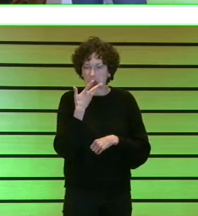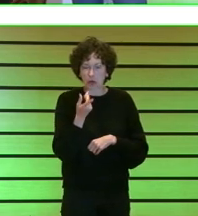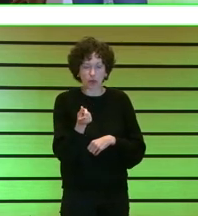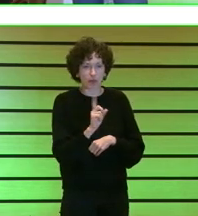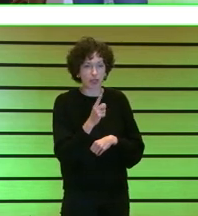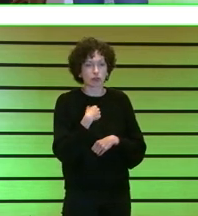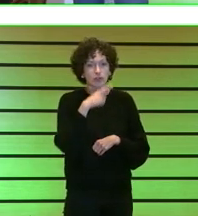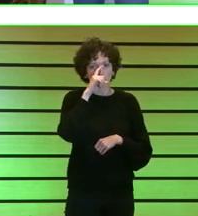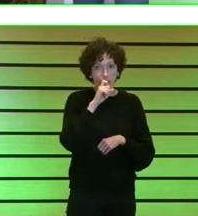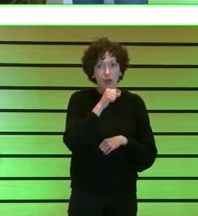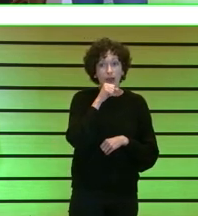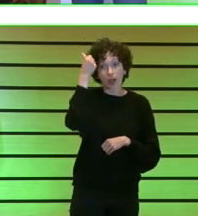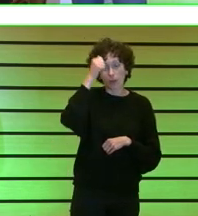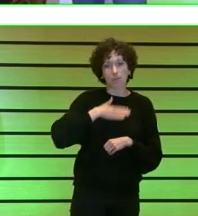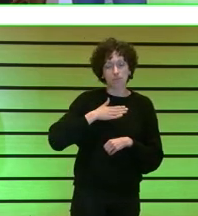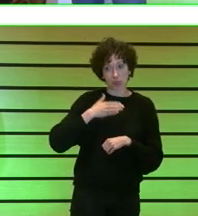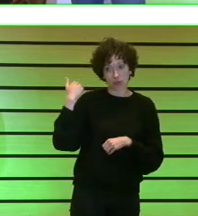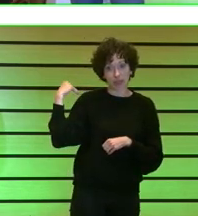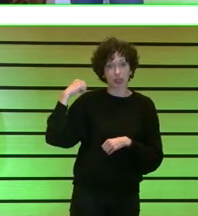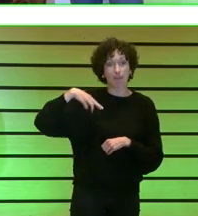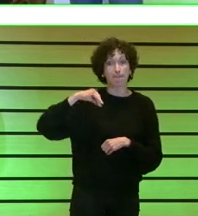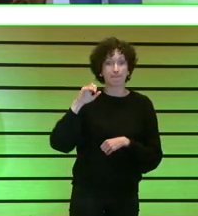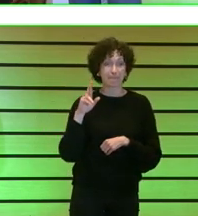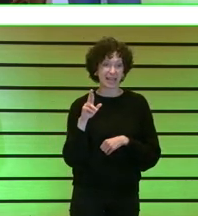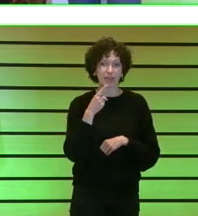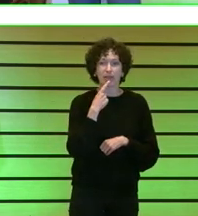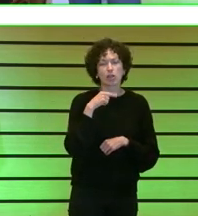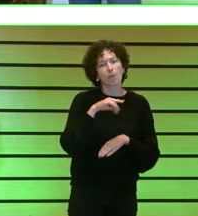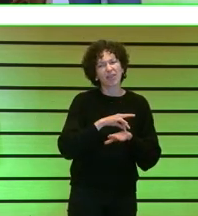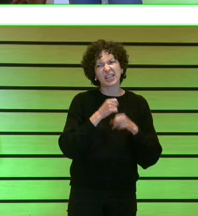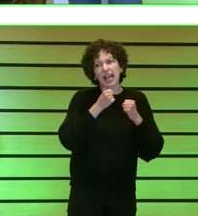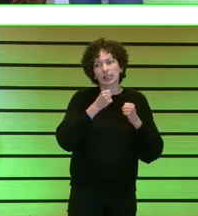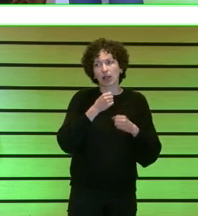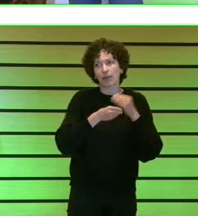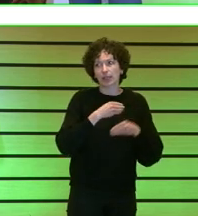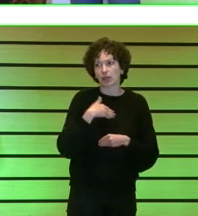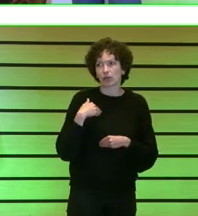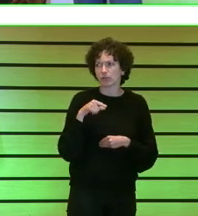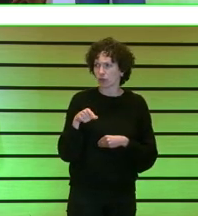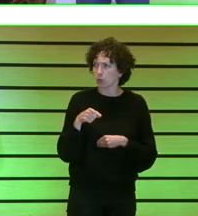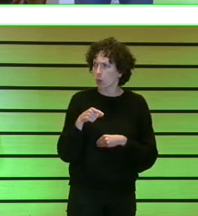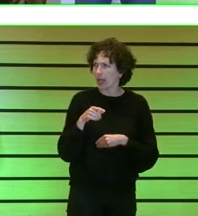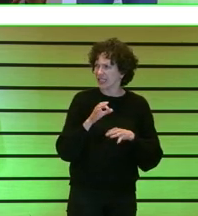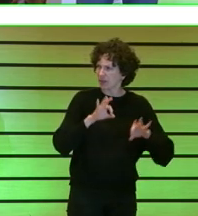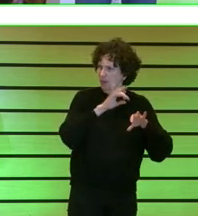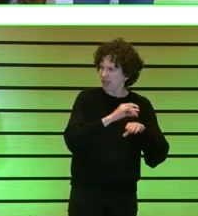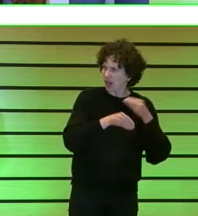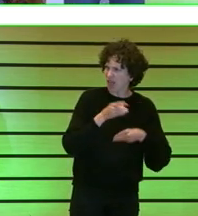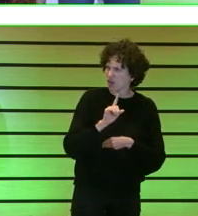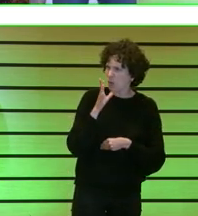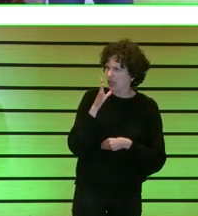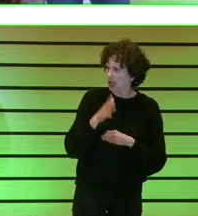recuerdo cuando le dije a mi abuelo Cuando hice el mir que quería hacer medicina intensiva y me dijo y por qué no haces una especialidad digo